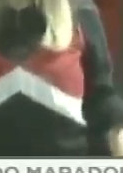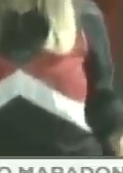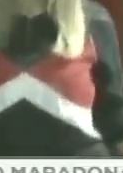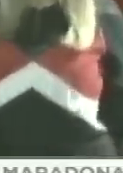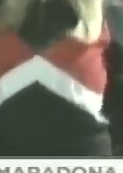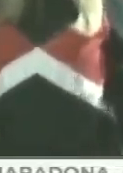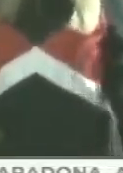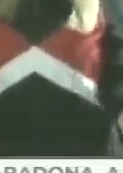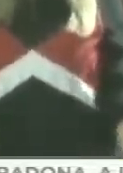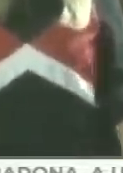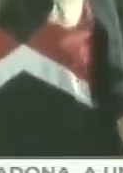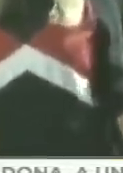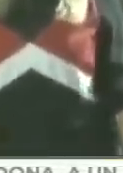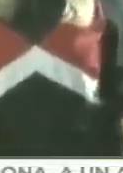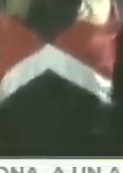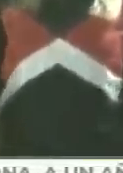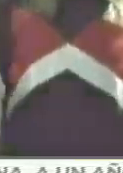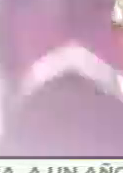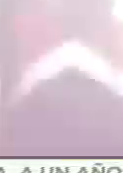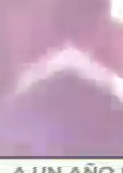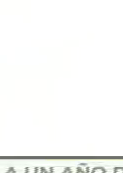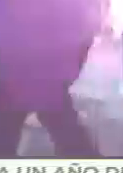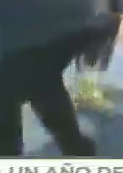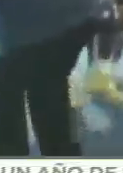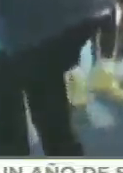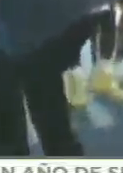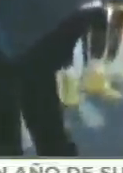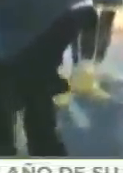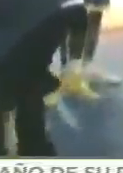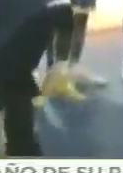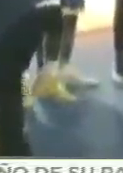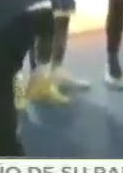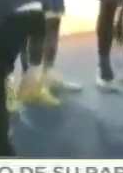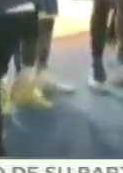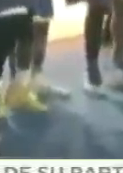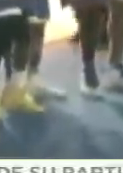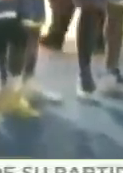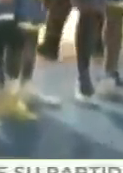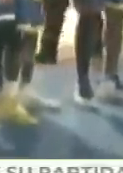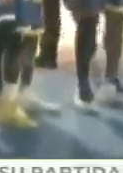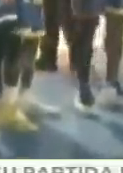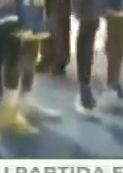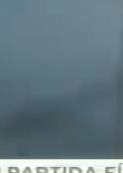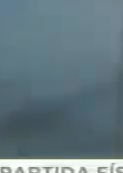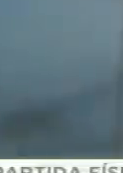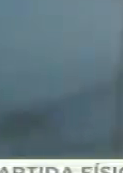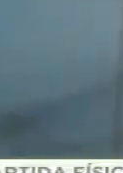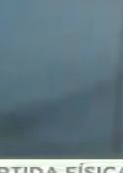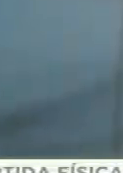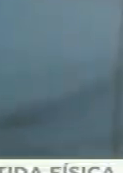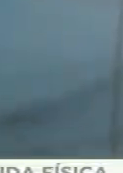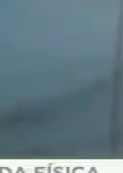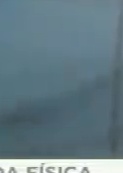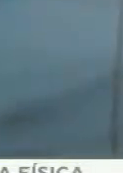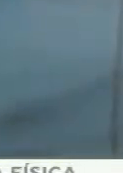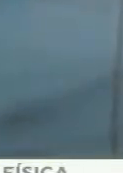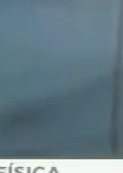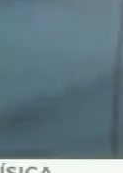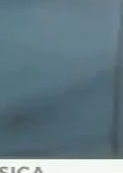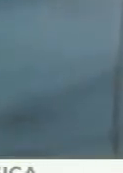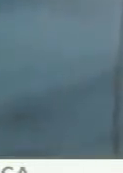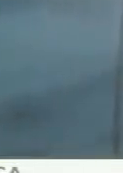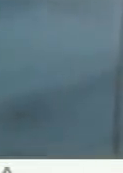Navidades en familia y adornar la casa. Más unidos que nunca sorteamos